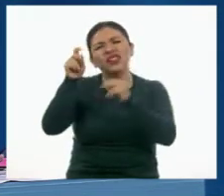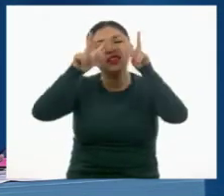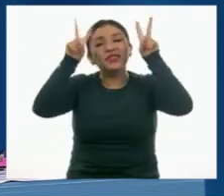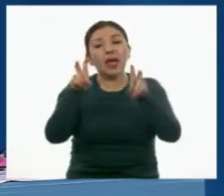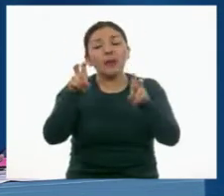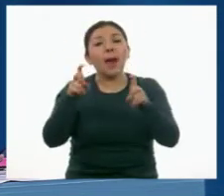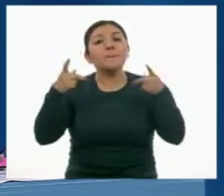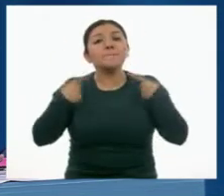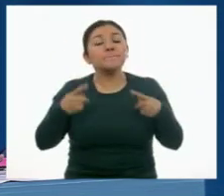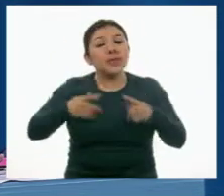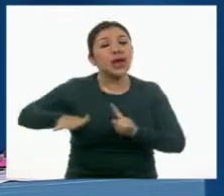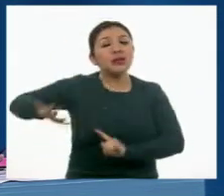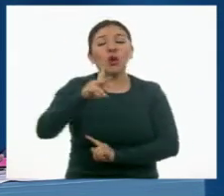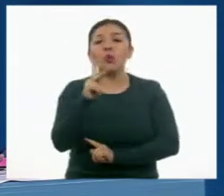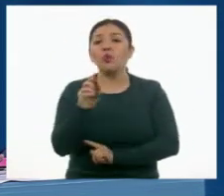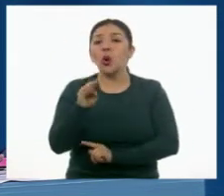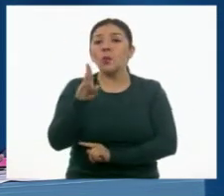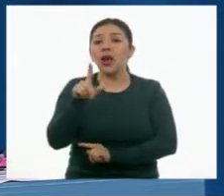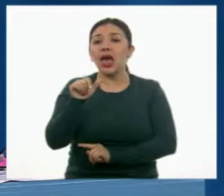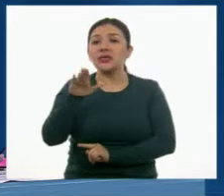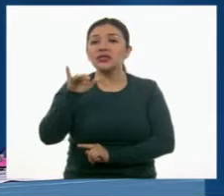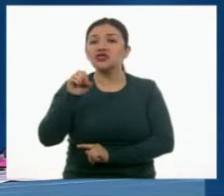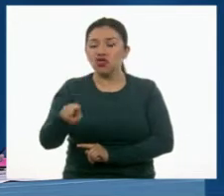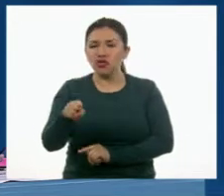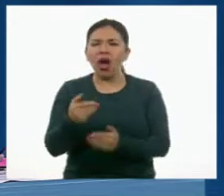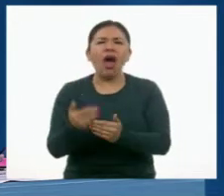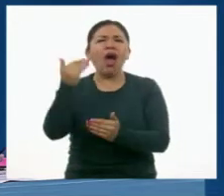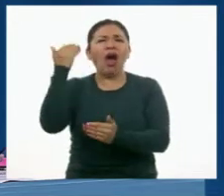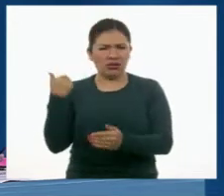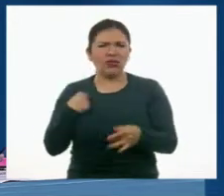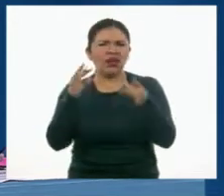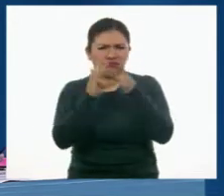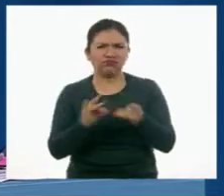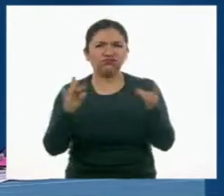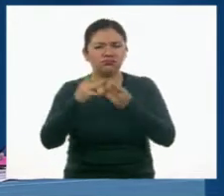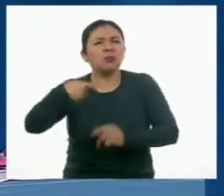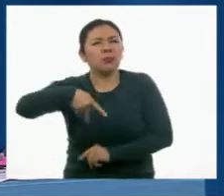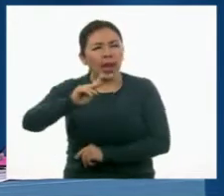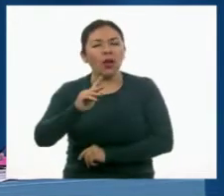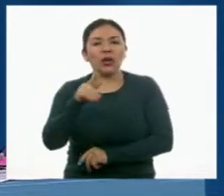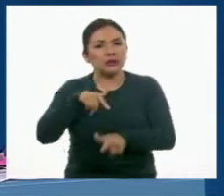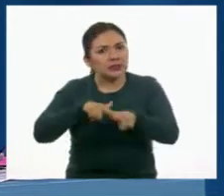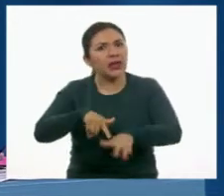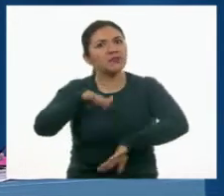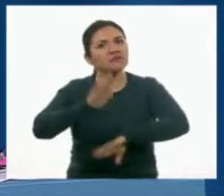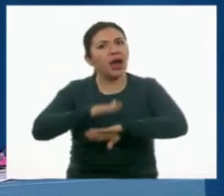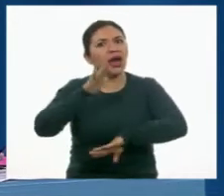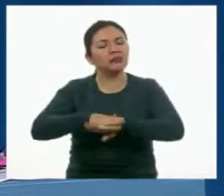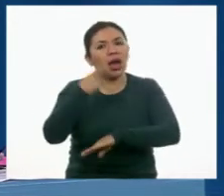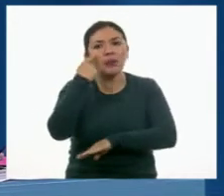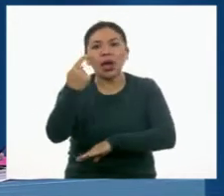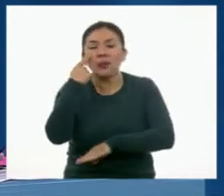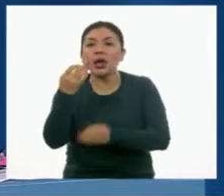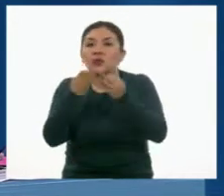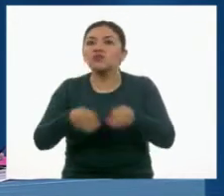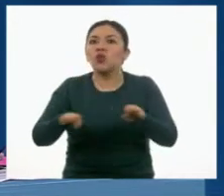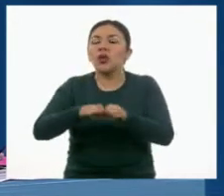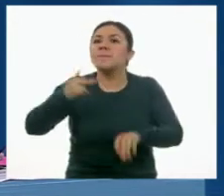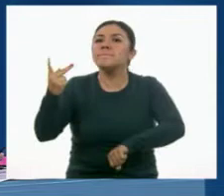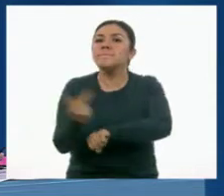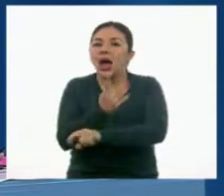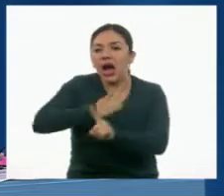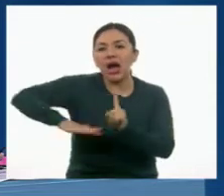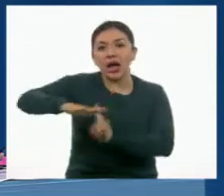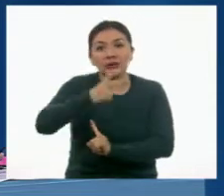la población, del cual ya hemos hablado mucho, María, pero de verdad que no dejamos de aprender en torno a todo lo que sucede a